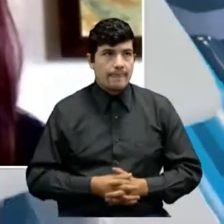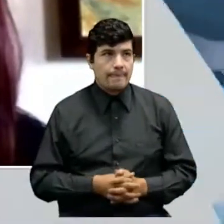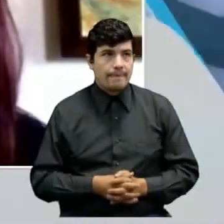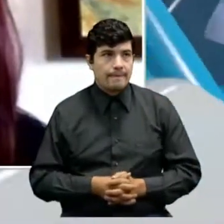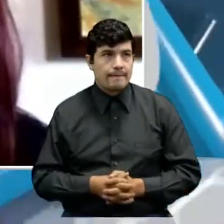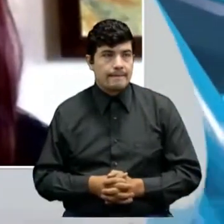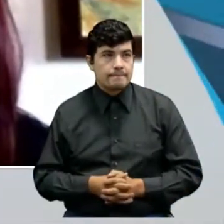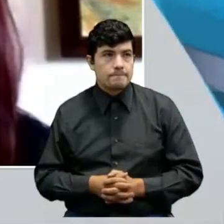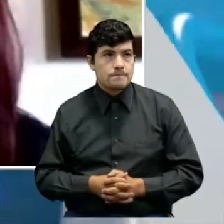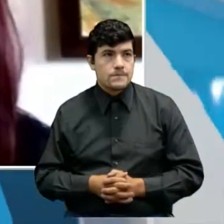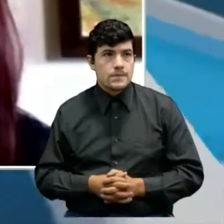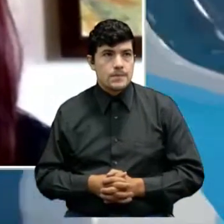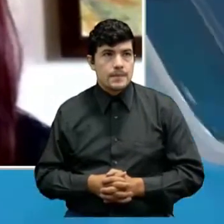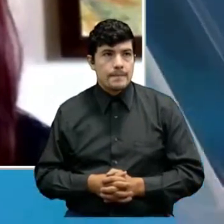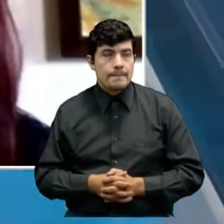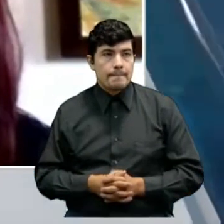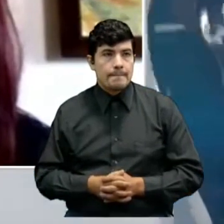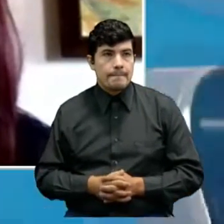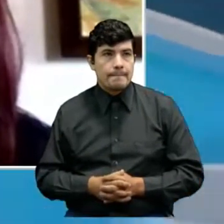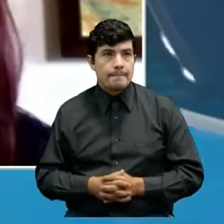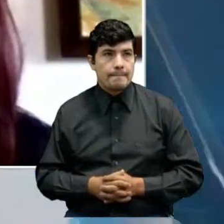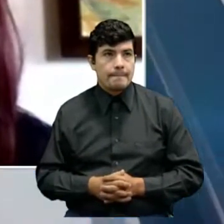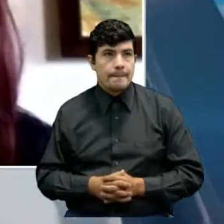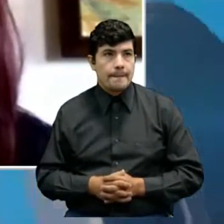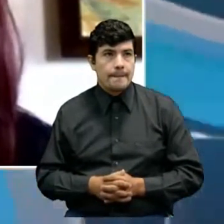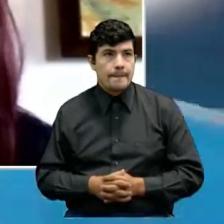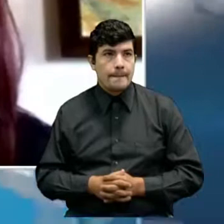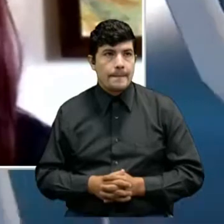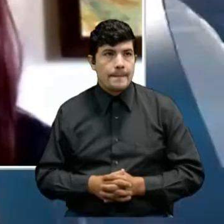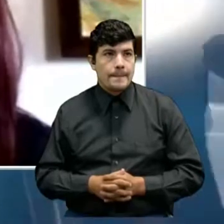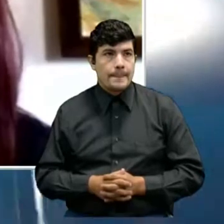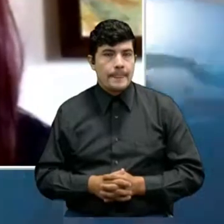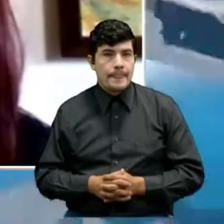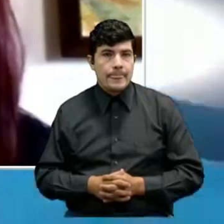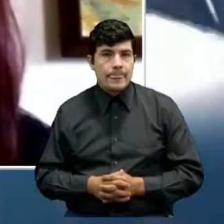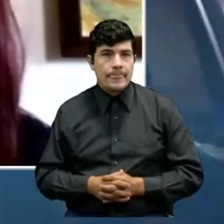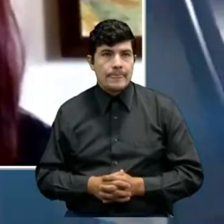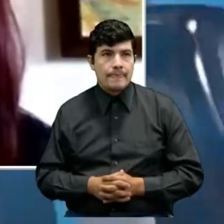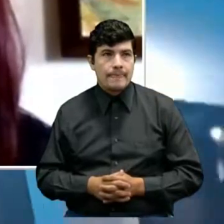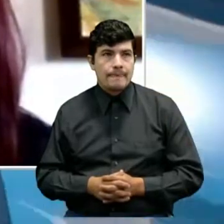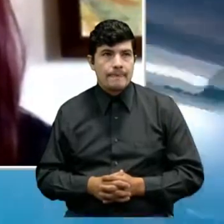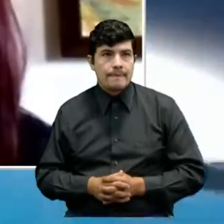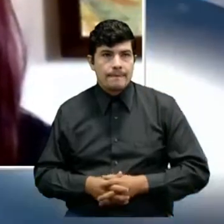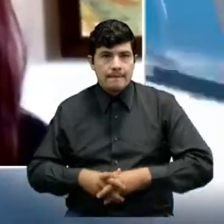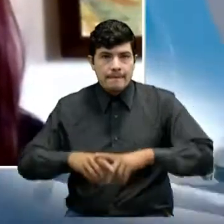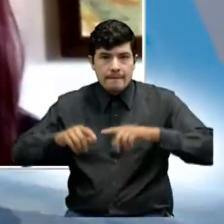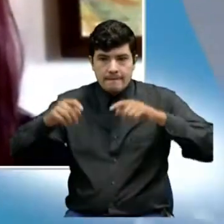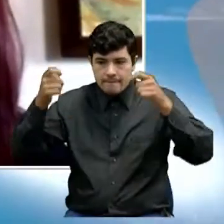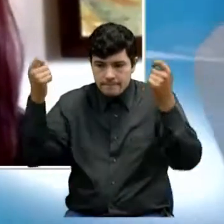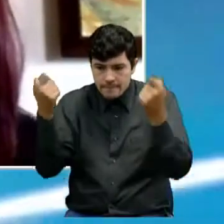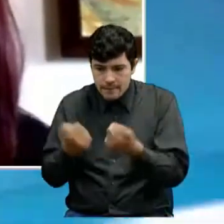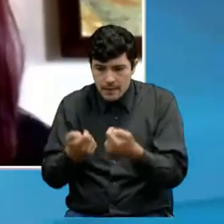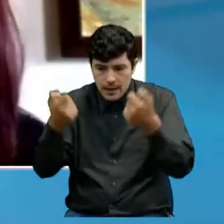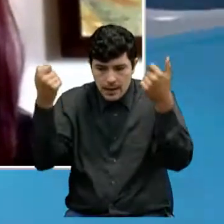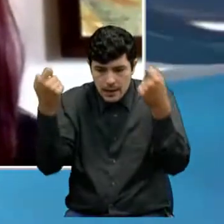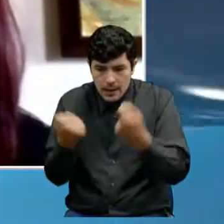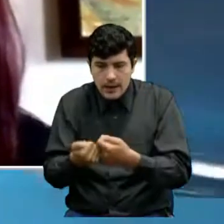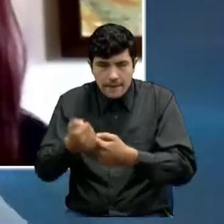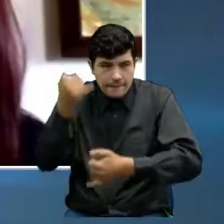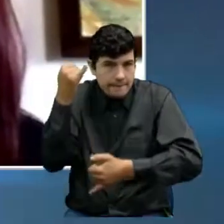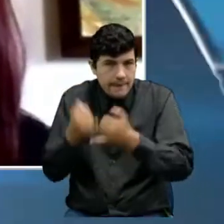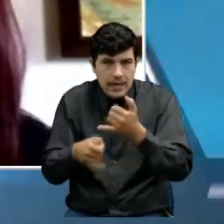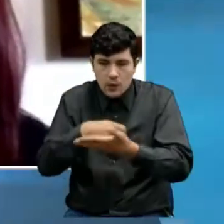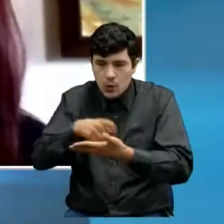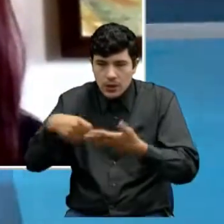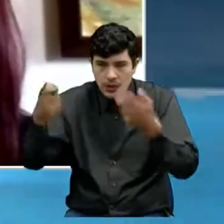municipio de San Gil? La liquidación de la definitiva del contrato de trabajo, la que llamamos nosotros la liquidación definitiva de prestaciones